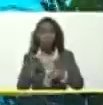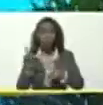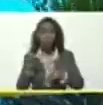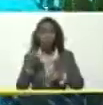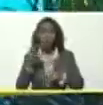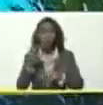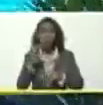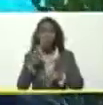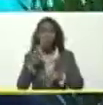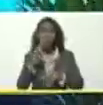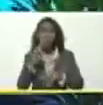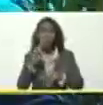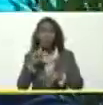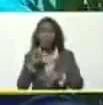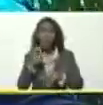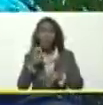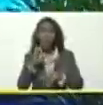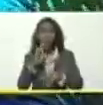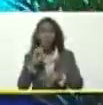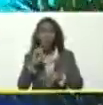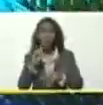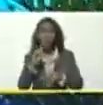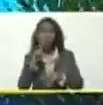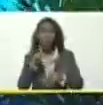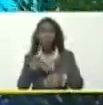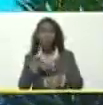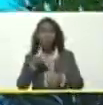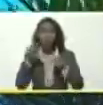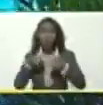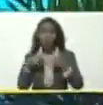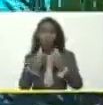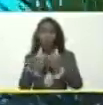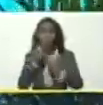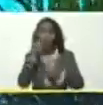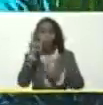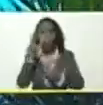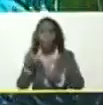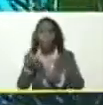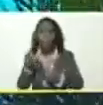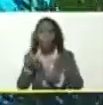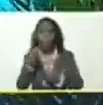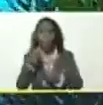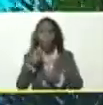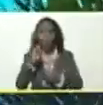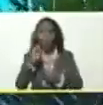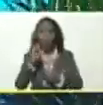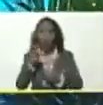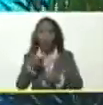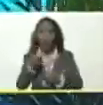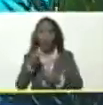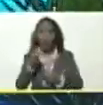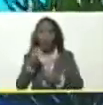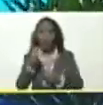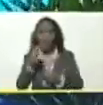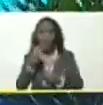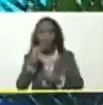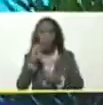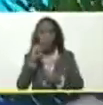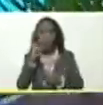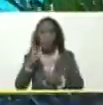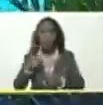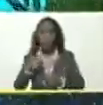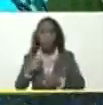Fulleros. Hace una hora estuvimos aquí con Ignacio Ramonet presentando Mi Primera